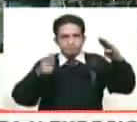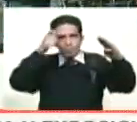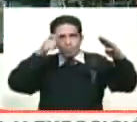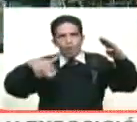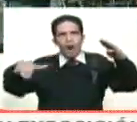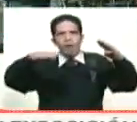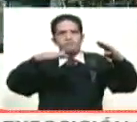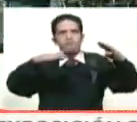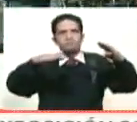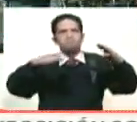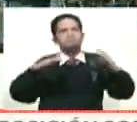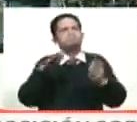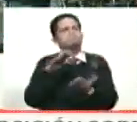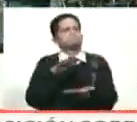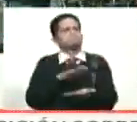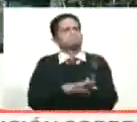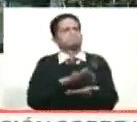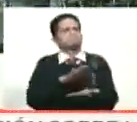con serenidad,